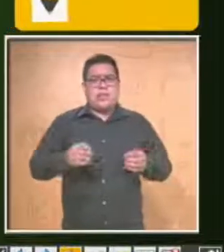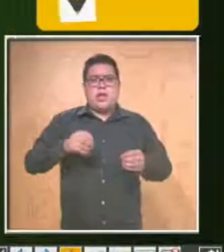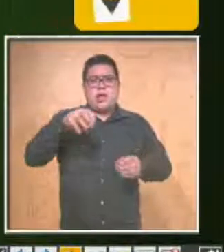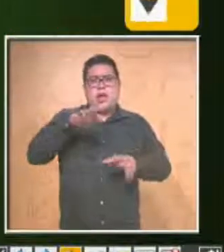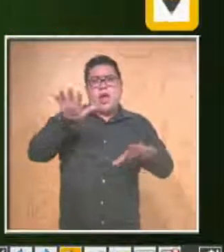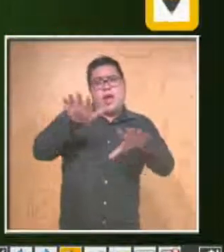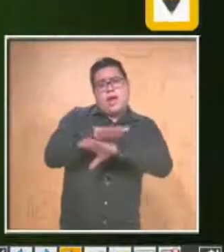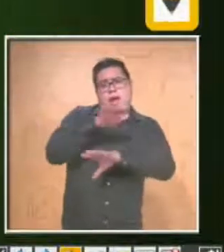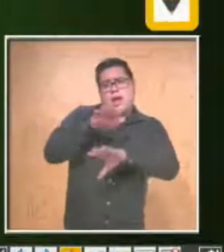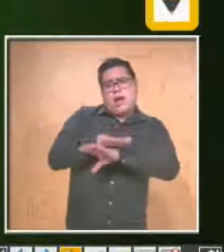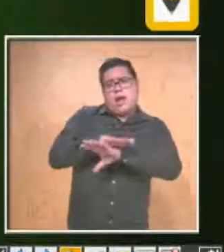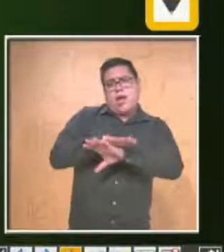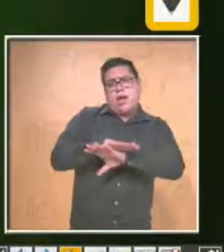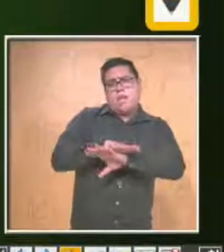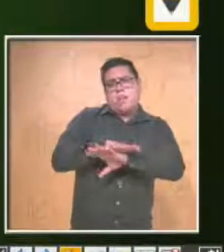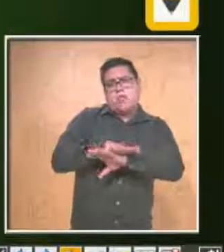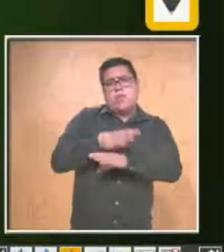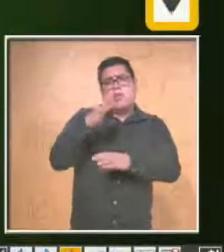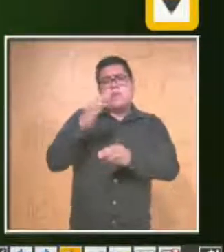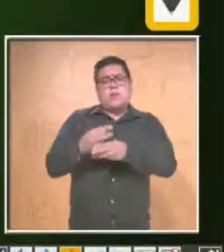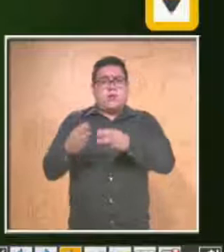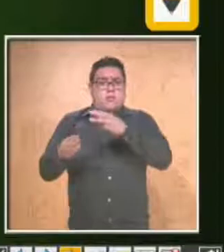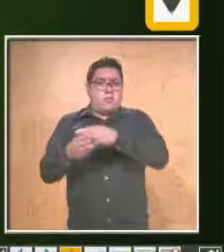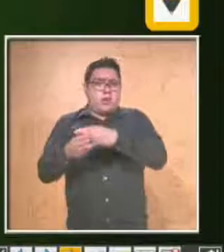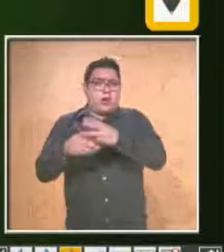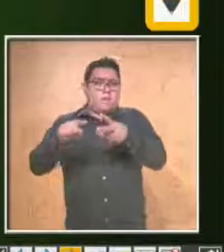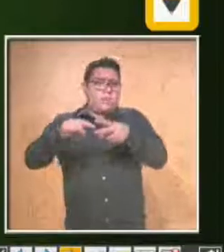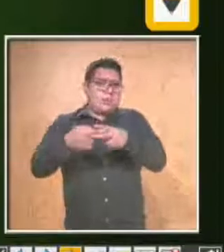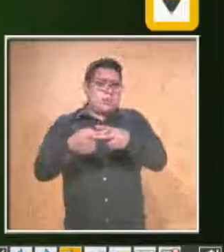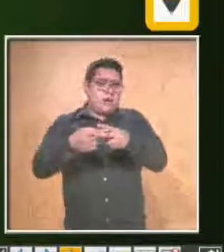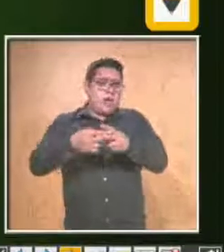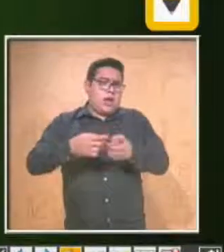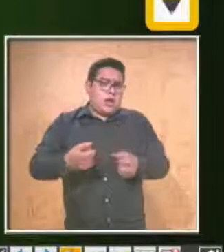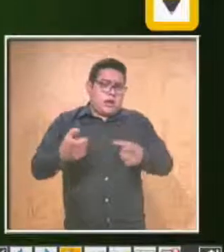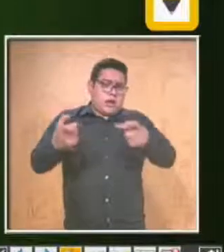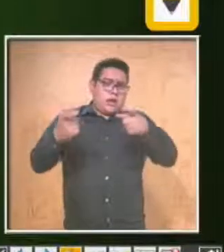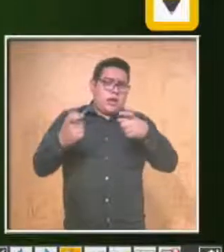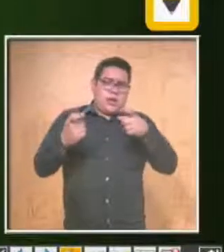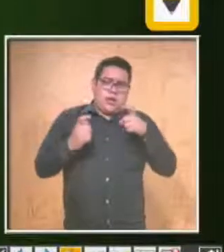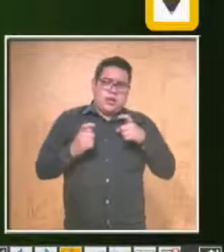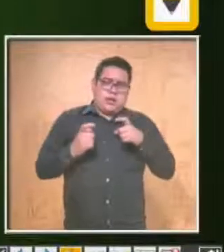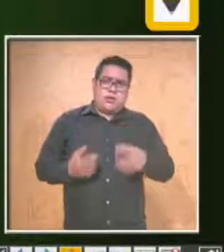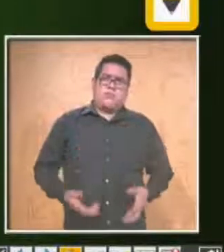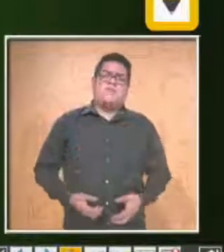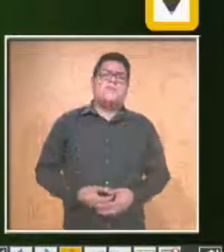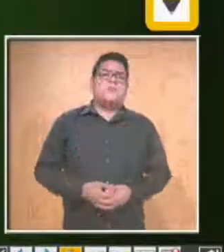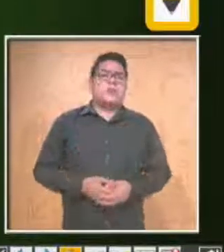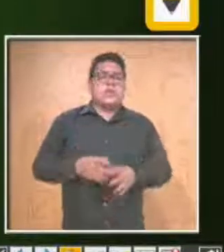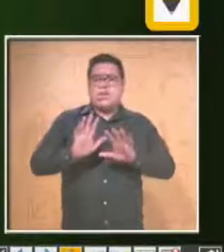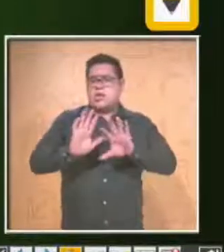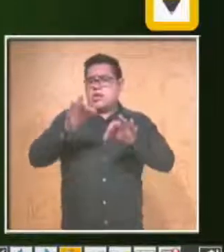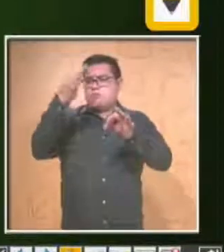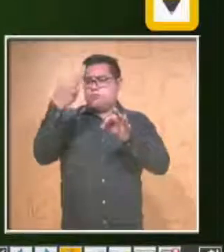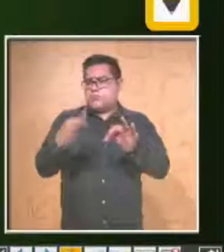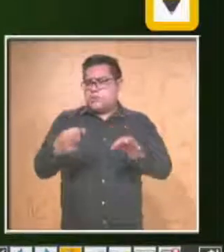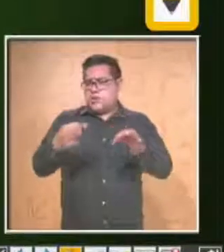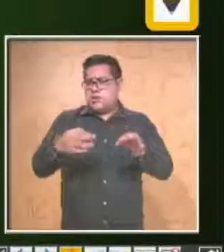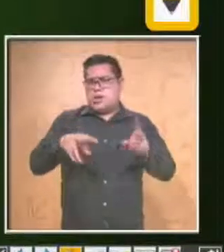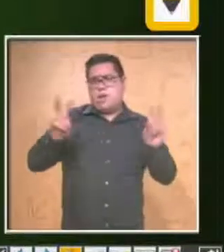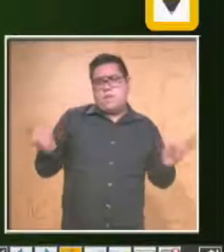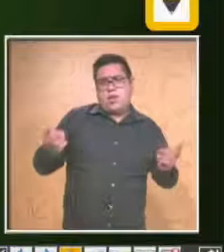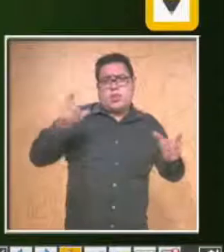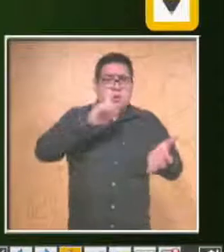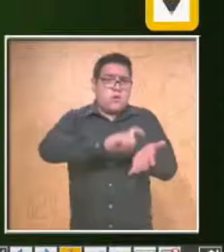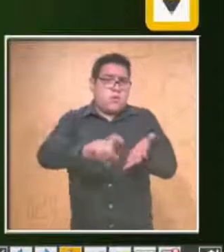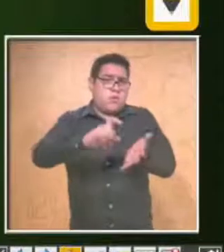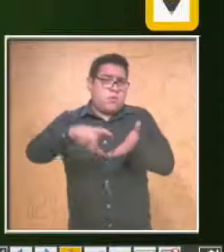para generar riquezas se da en estos momentos. Ya se había establecido el comercio anteriormente, pero